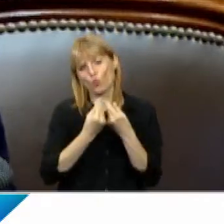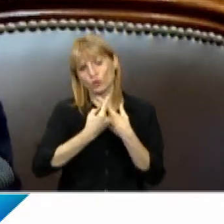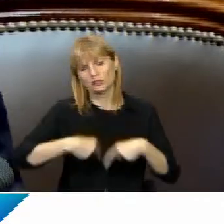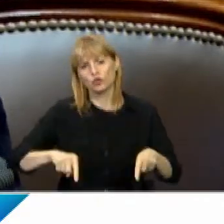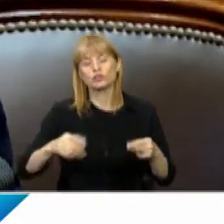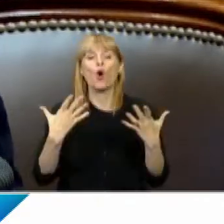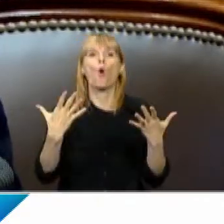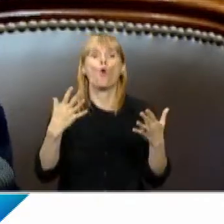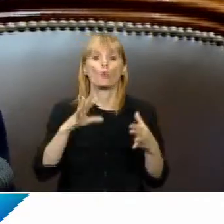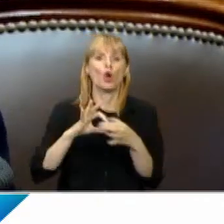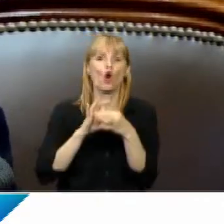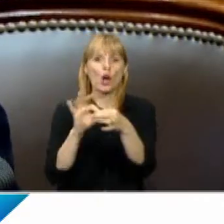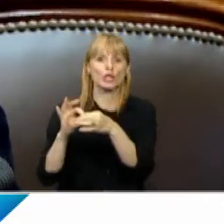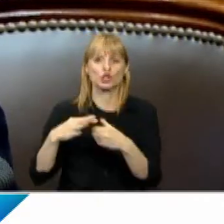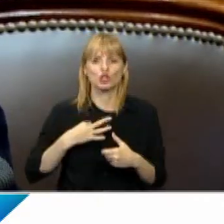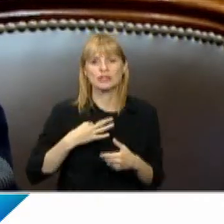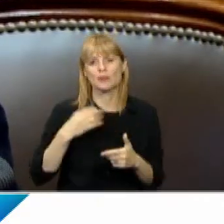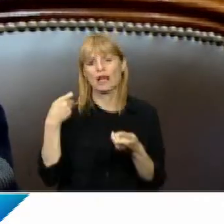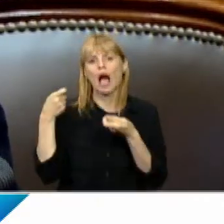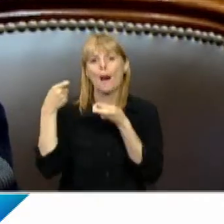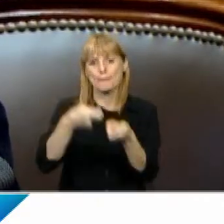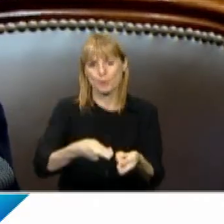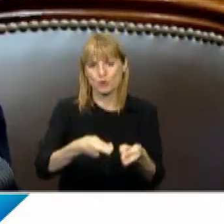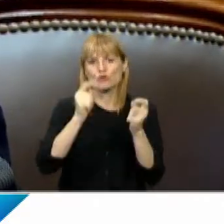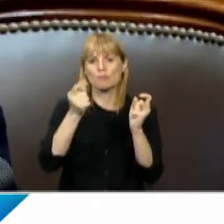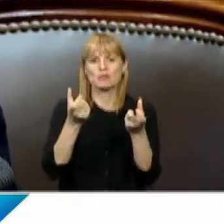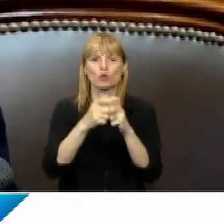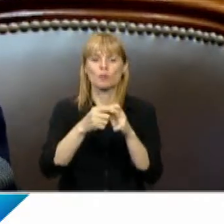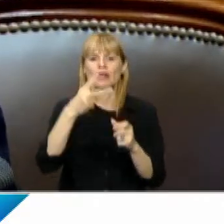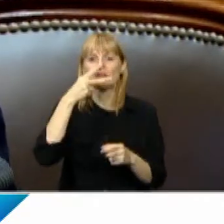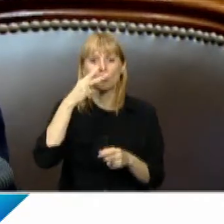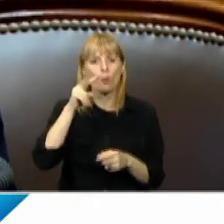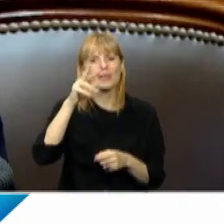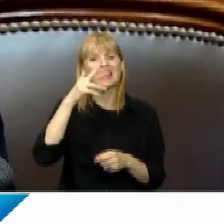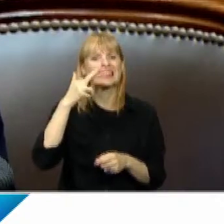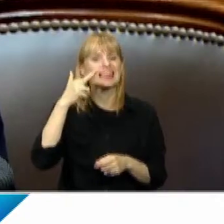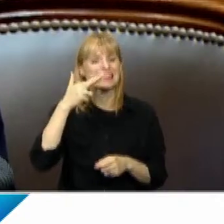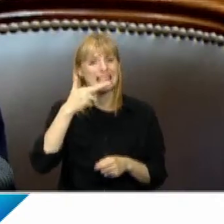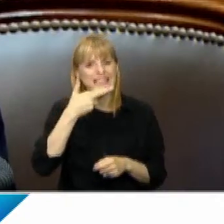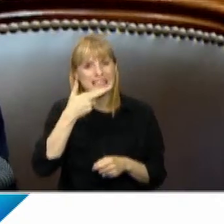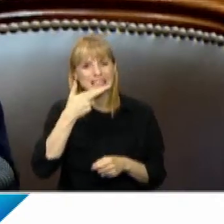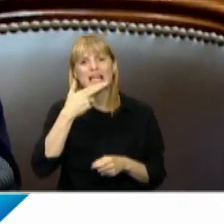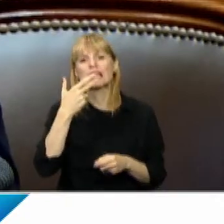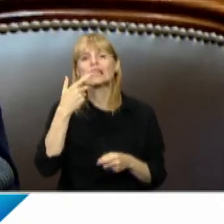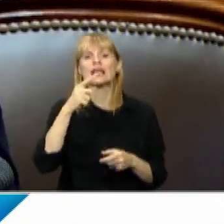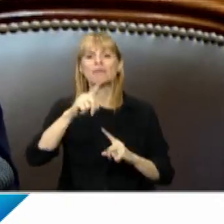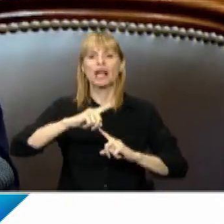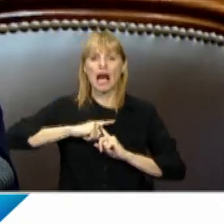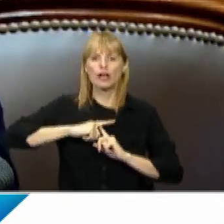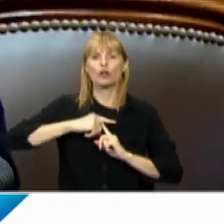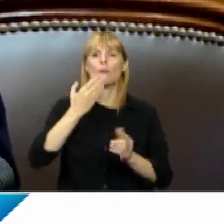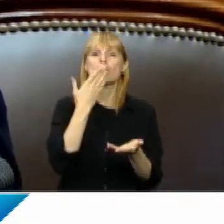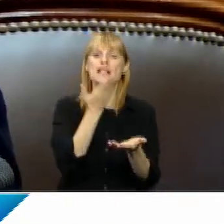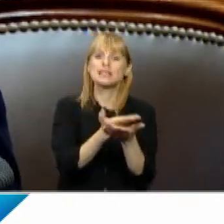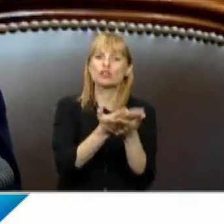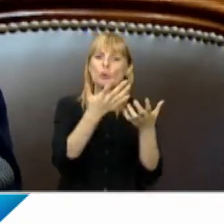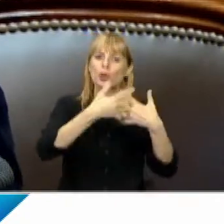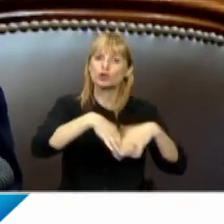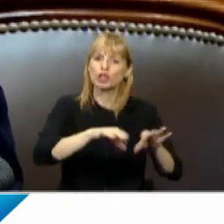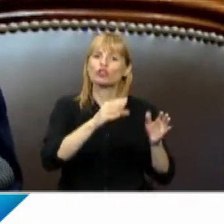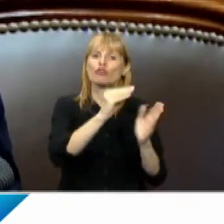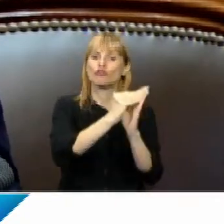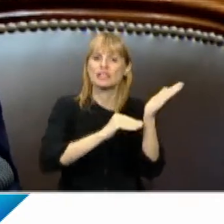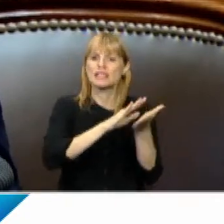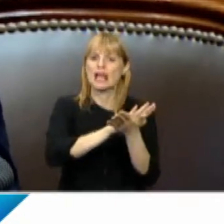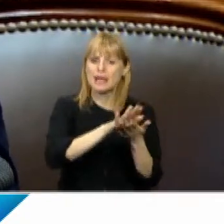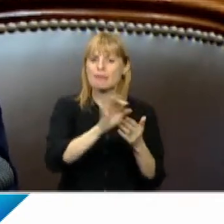cívica va a apoyar este debate. En el 2017 Elisa Carrió presentó uno de los primeros proyectos de ficha limpia.